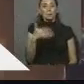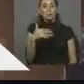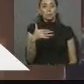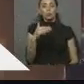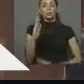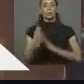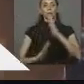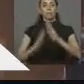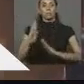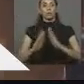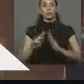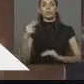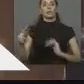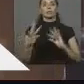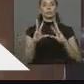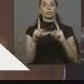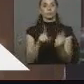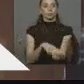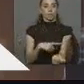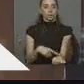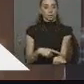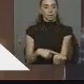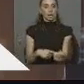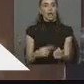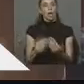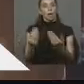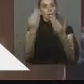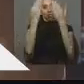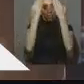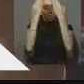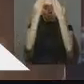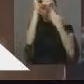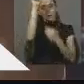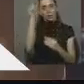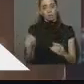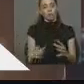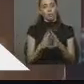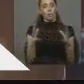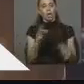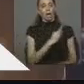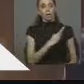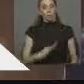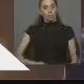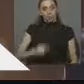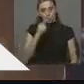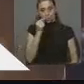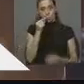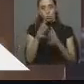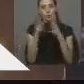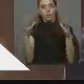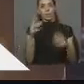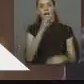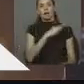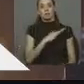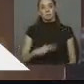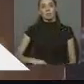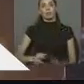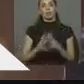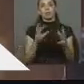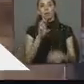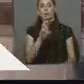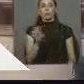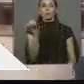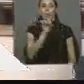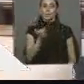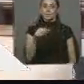fue proteger a su familia. Despedimos a un gran diputado, un gran parlamentario, un gran socialista.